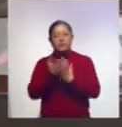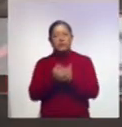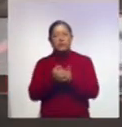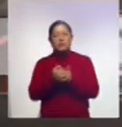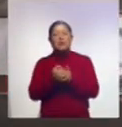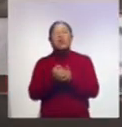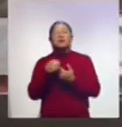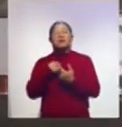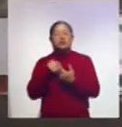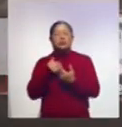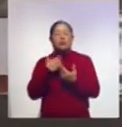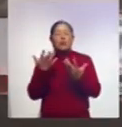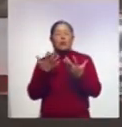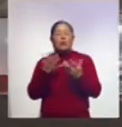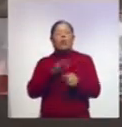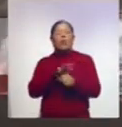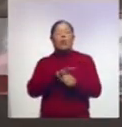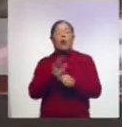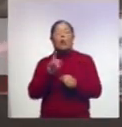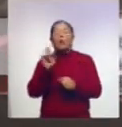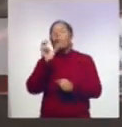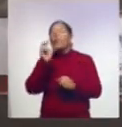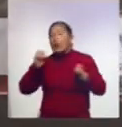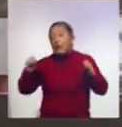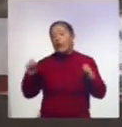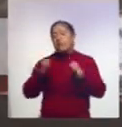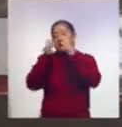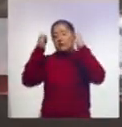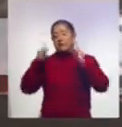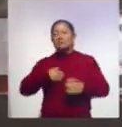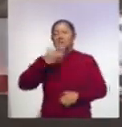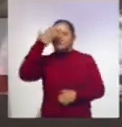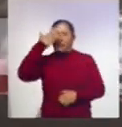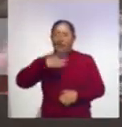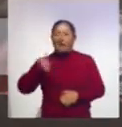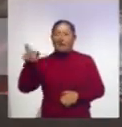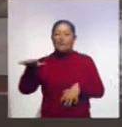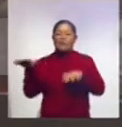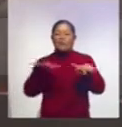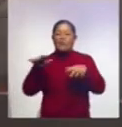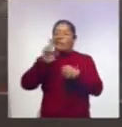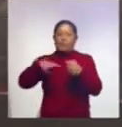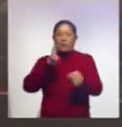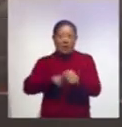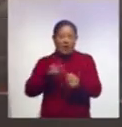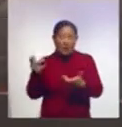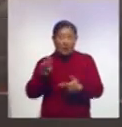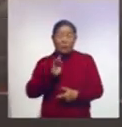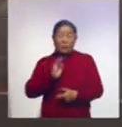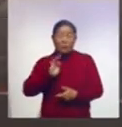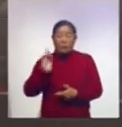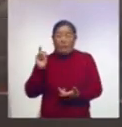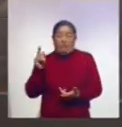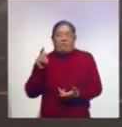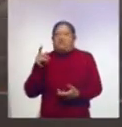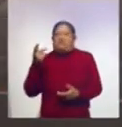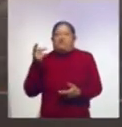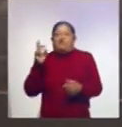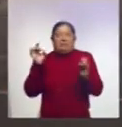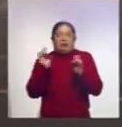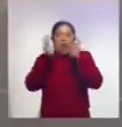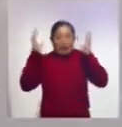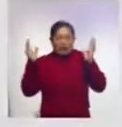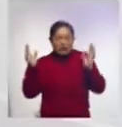emergencias. Sabemos que los fenómenos naturales en algún momento nos pueden llegar y la gente debe de estar preparada para